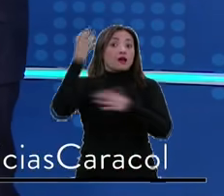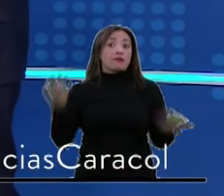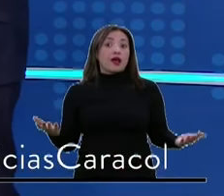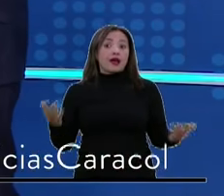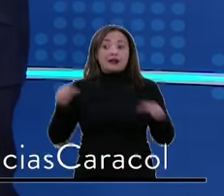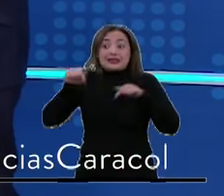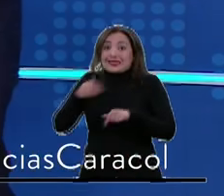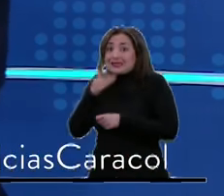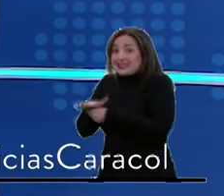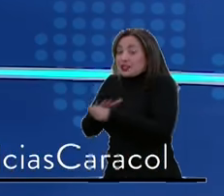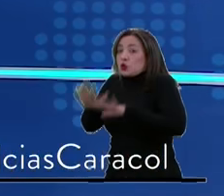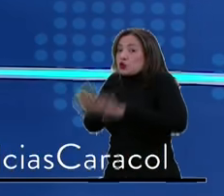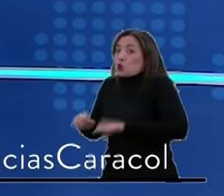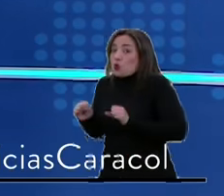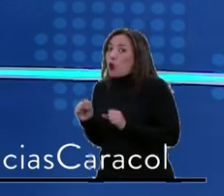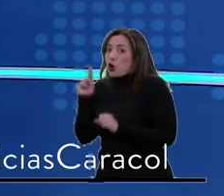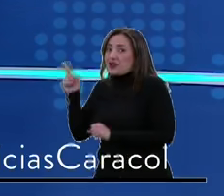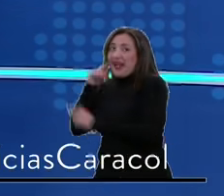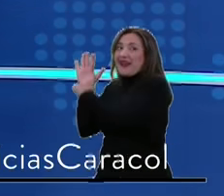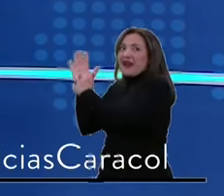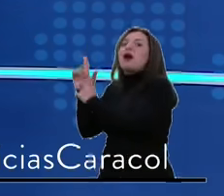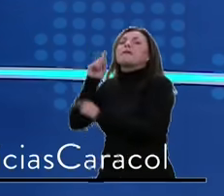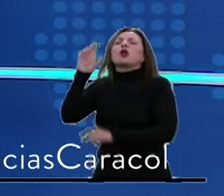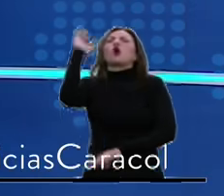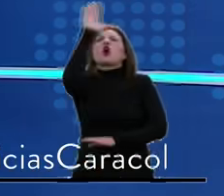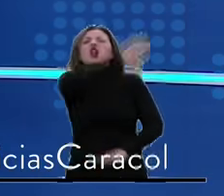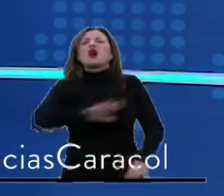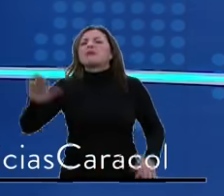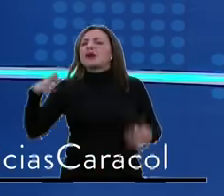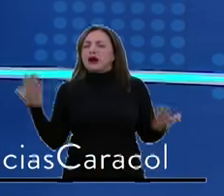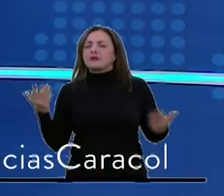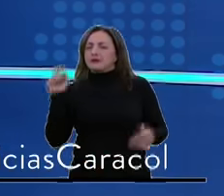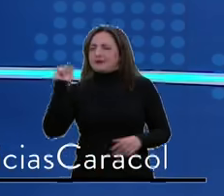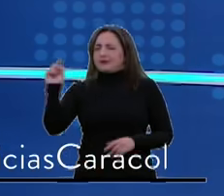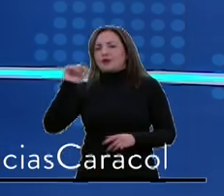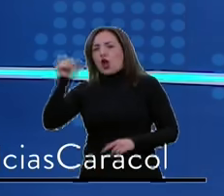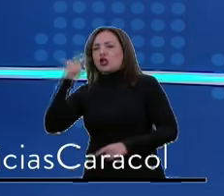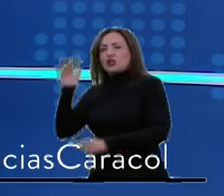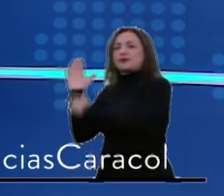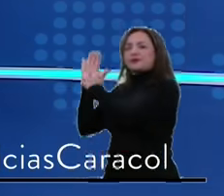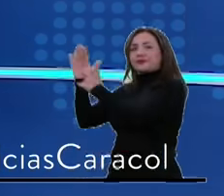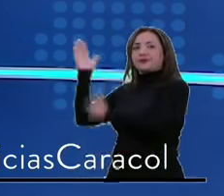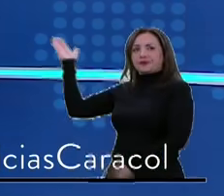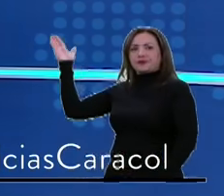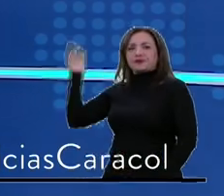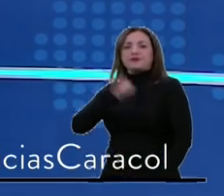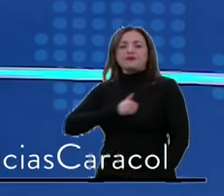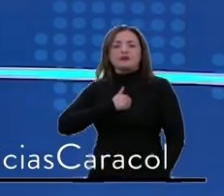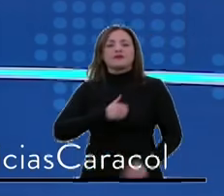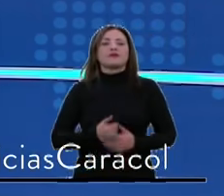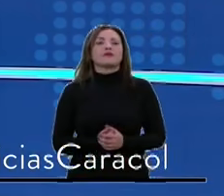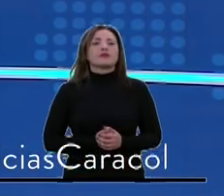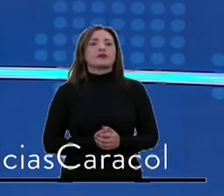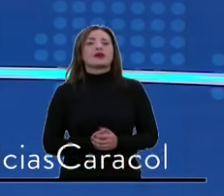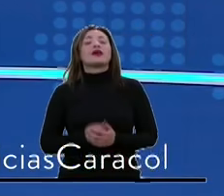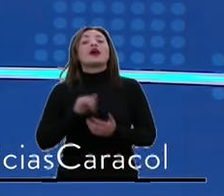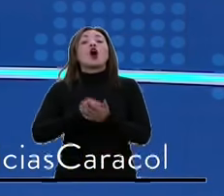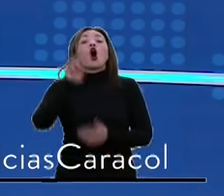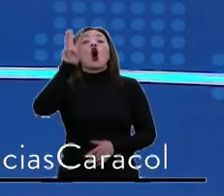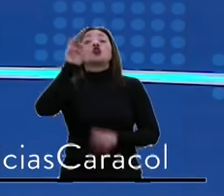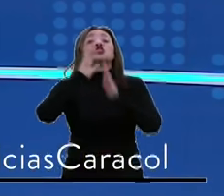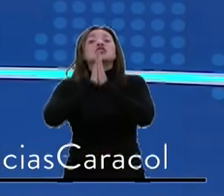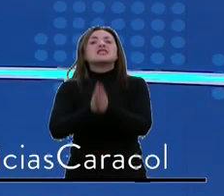sucede en bogotá vean lo que sucede en colombia pasemos la siguiente gráfica por favor día 8 de diciembre